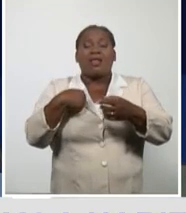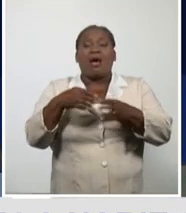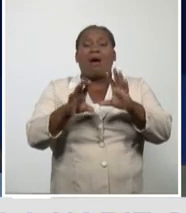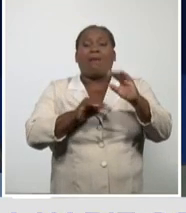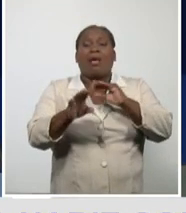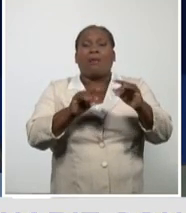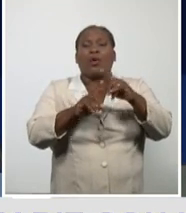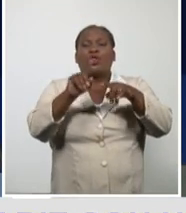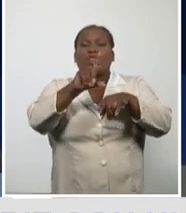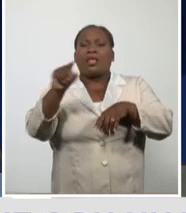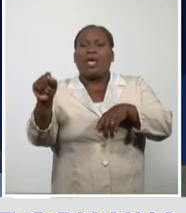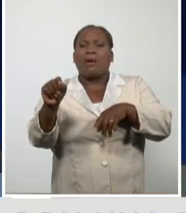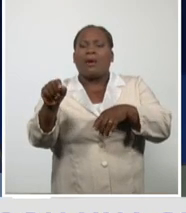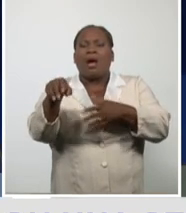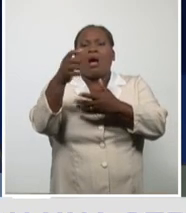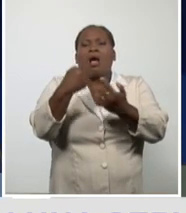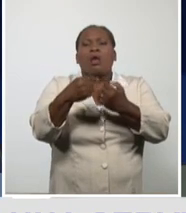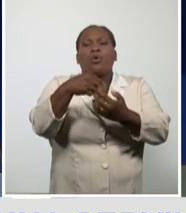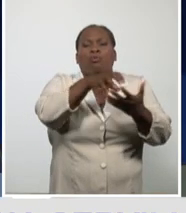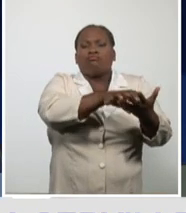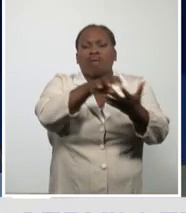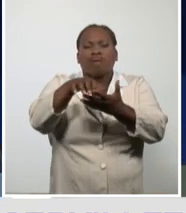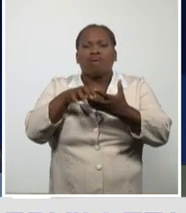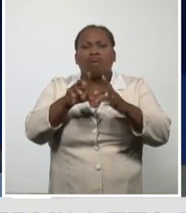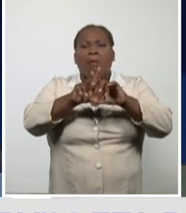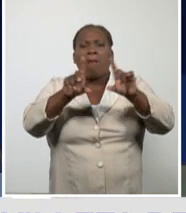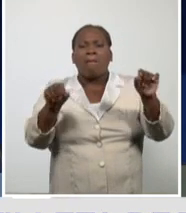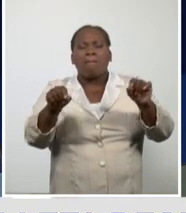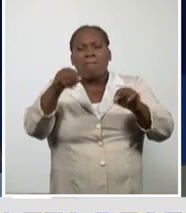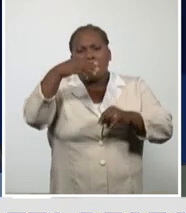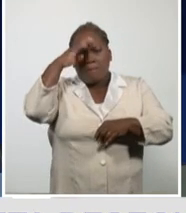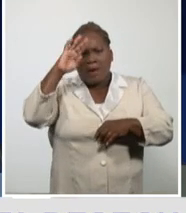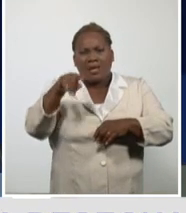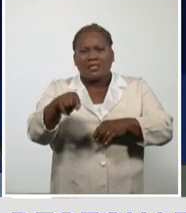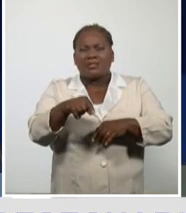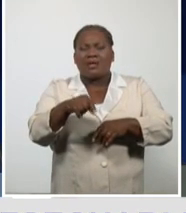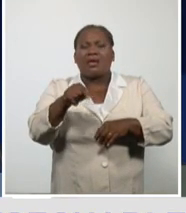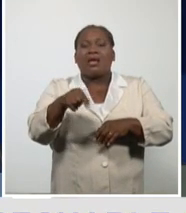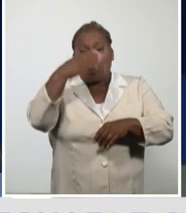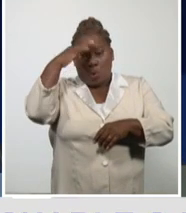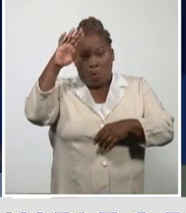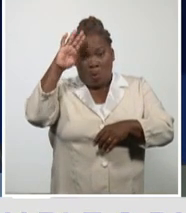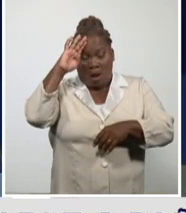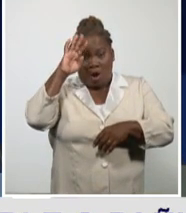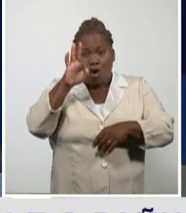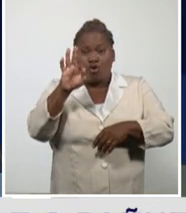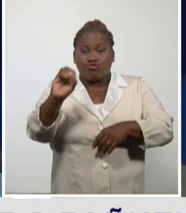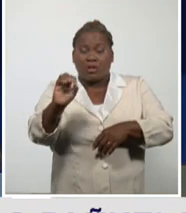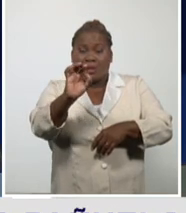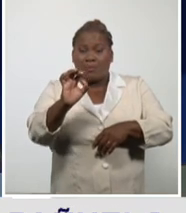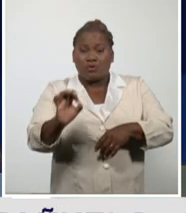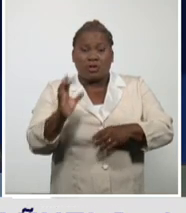hablamos que en algunos lugares se plantea un 80% de asintomáticos en nuestro país, el comportamiento es